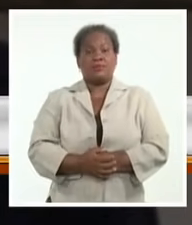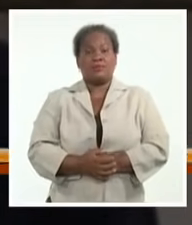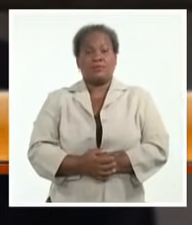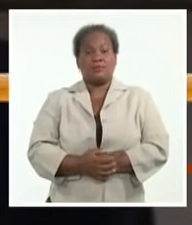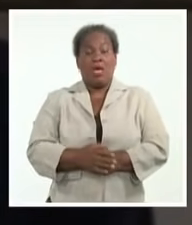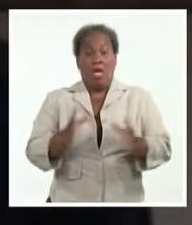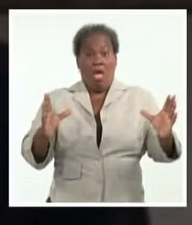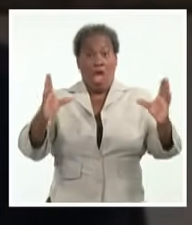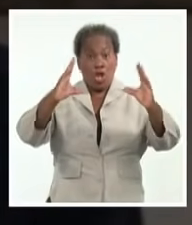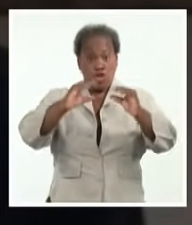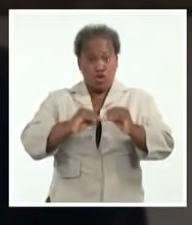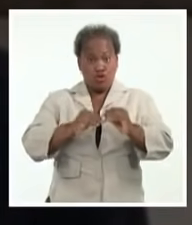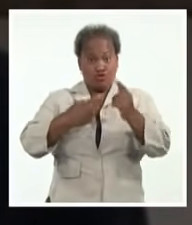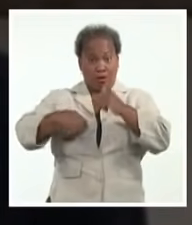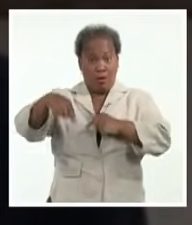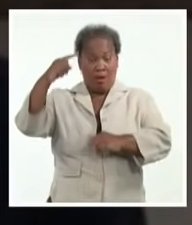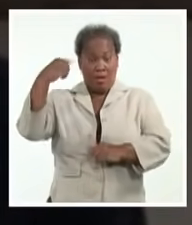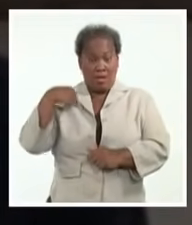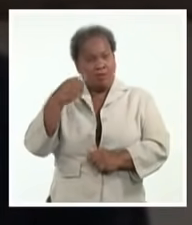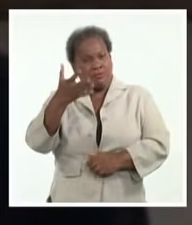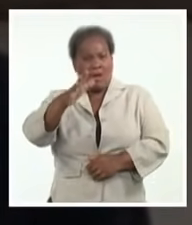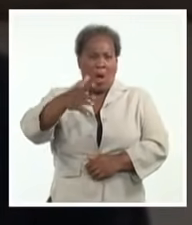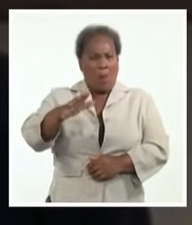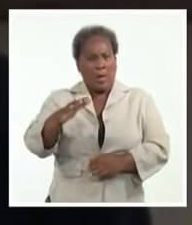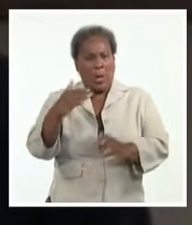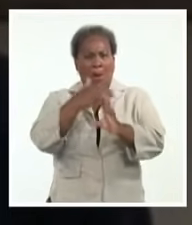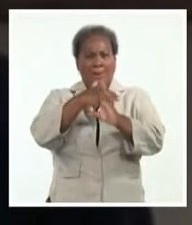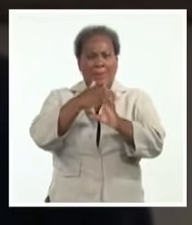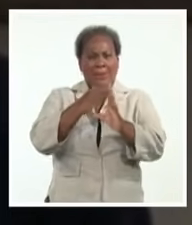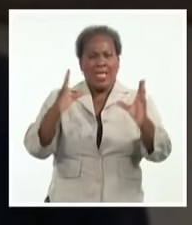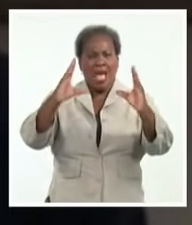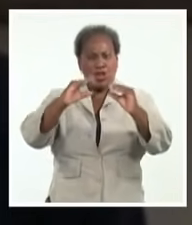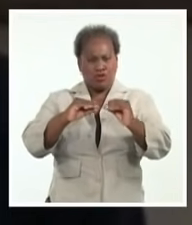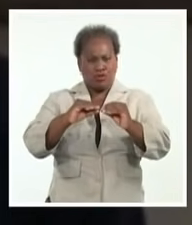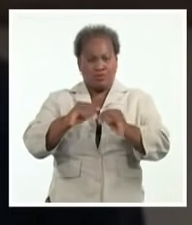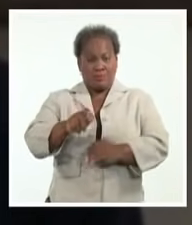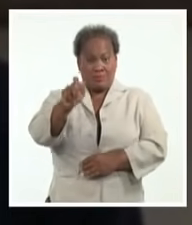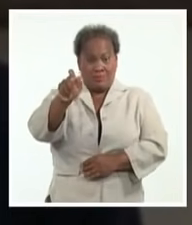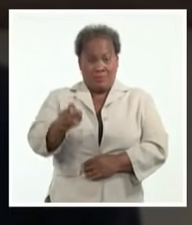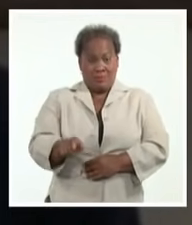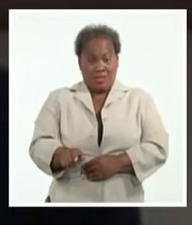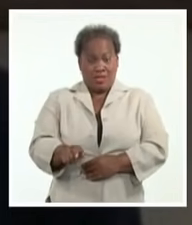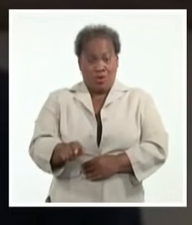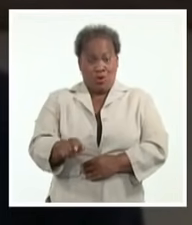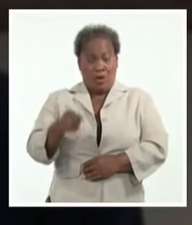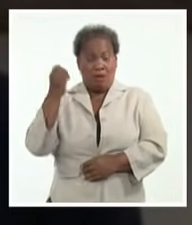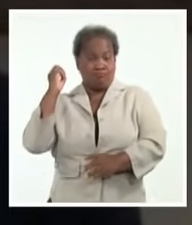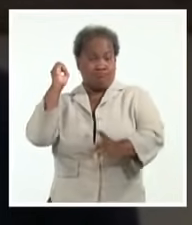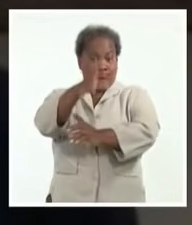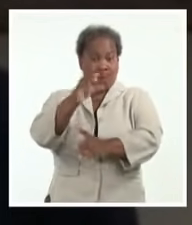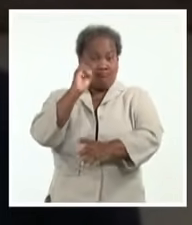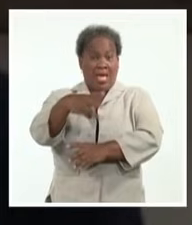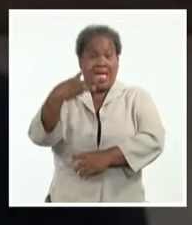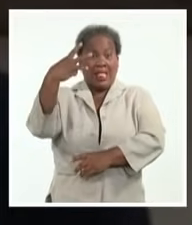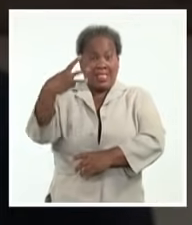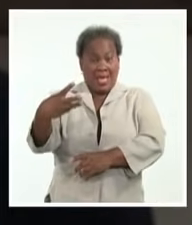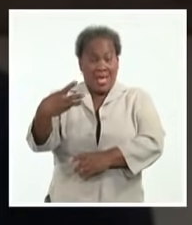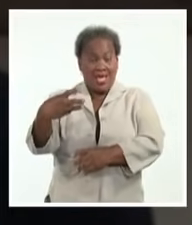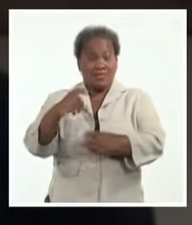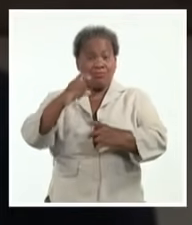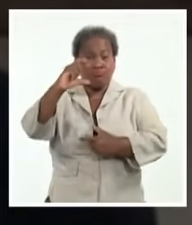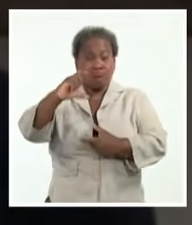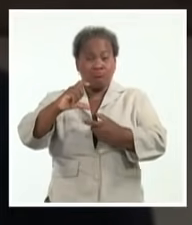noche de ayer, alrededor de la medianoche, individuos lanzaron 3 cócteles Molotov contra